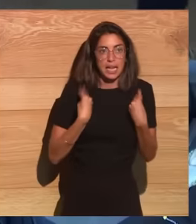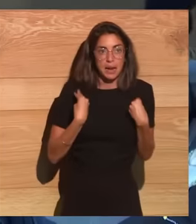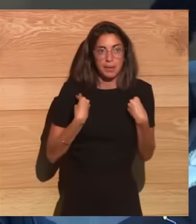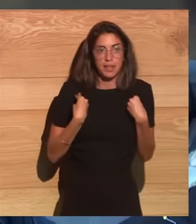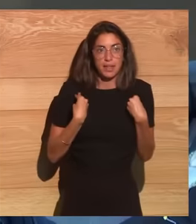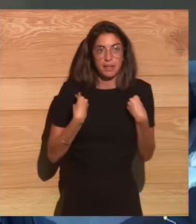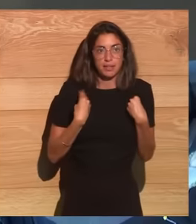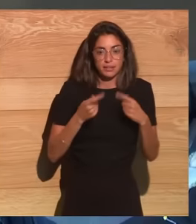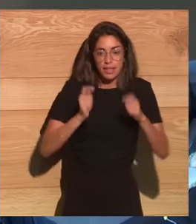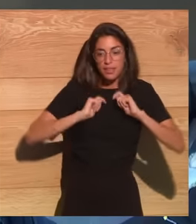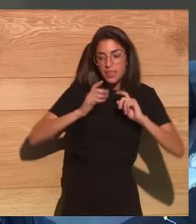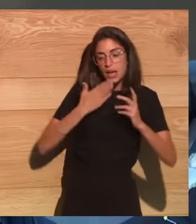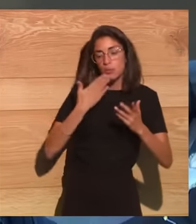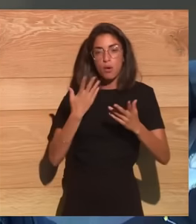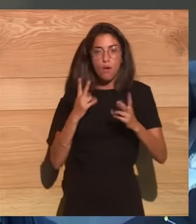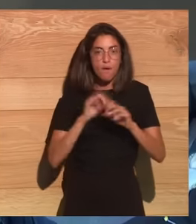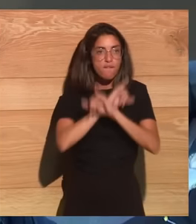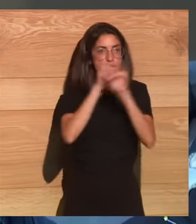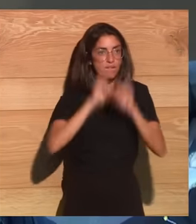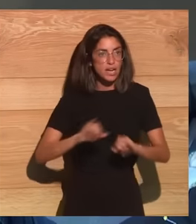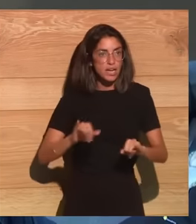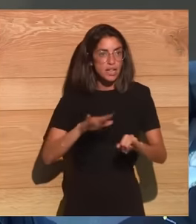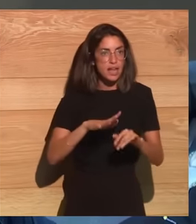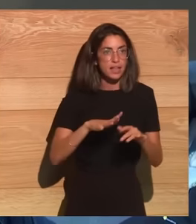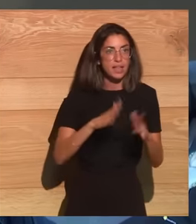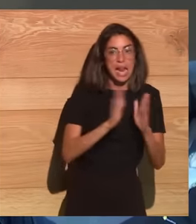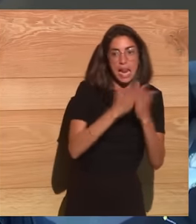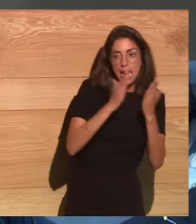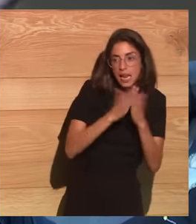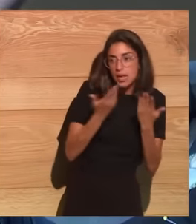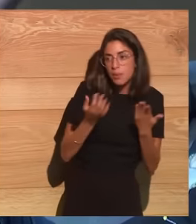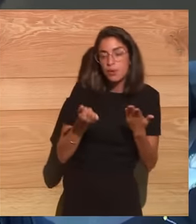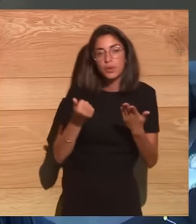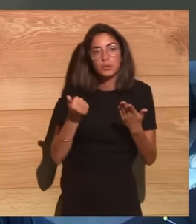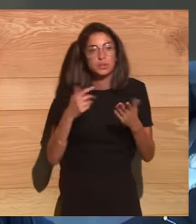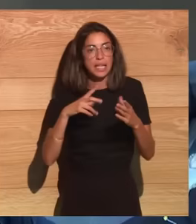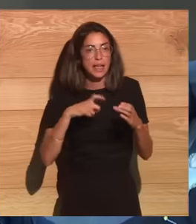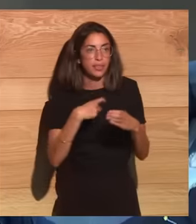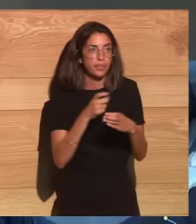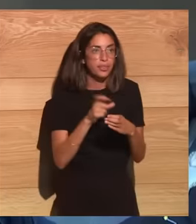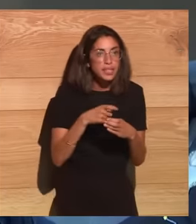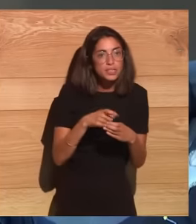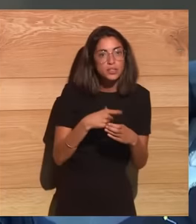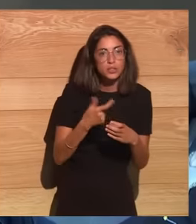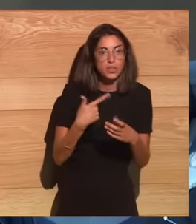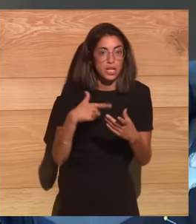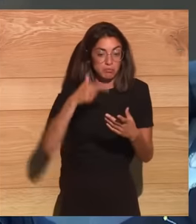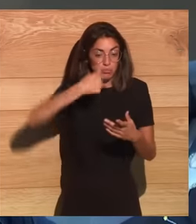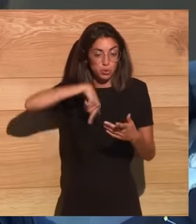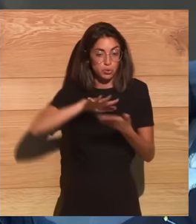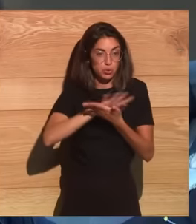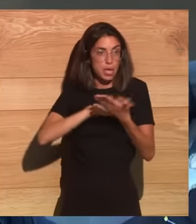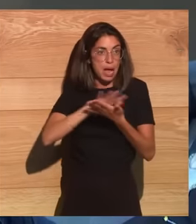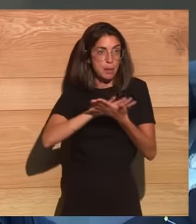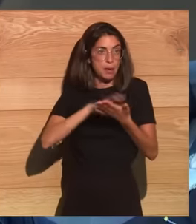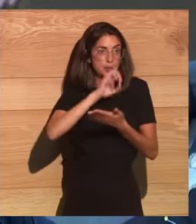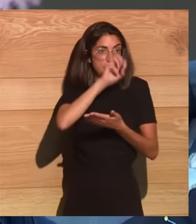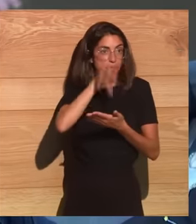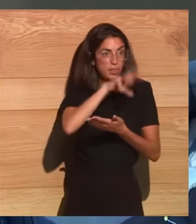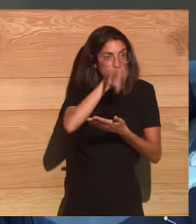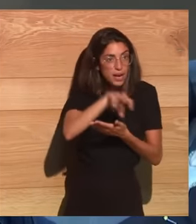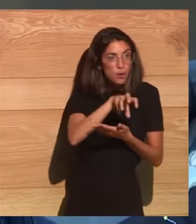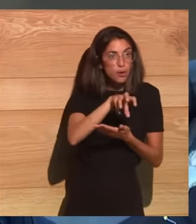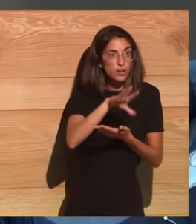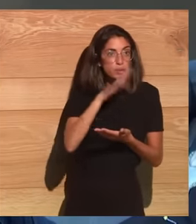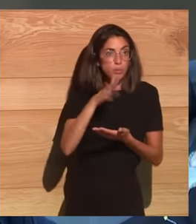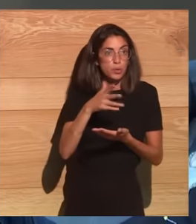vida, y cuando hablo de cosas hablo de eso, de los libros, de los discos, de lo que hablamos en Dragones. O sea, el sentido que tiene Dragones es que somos